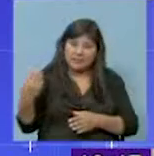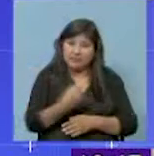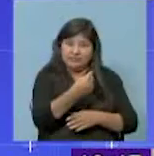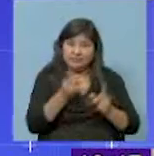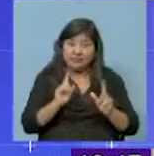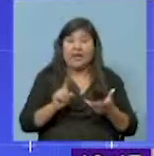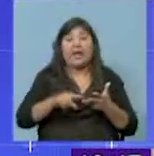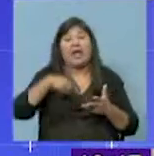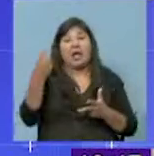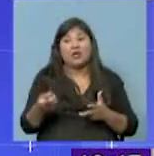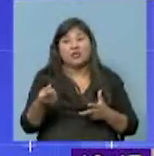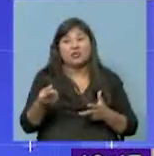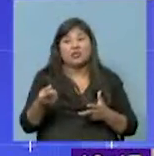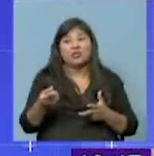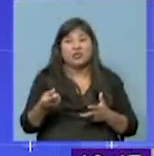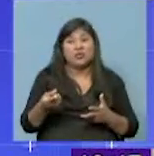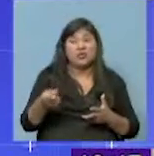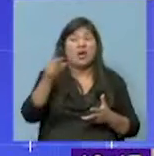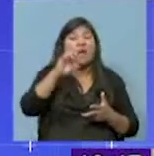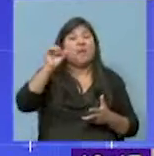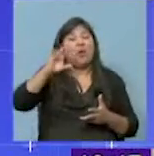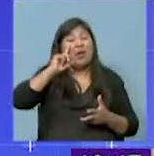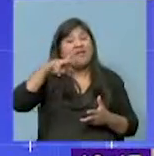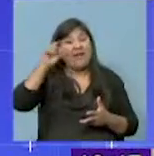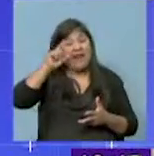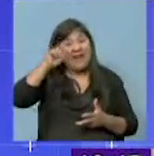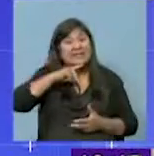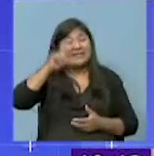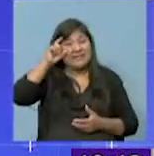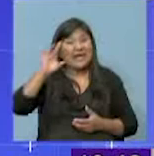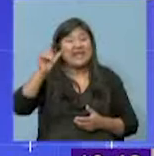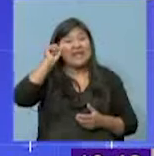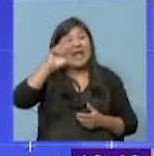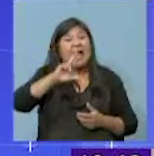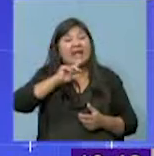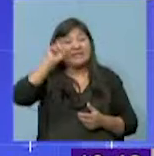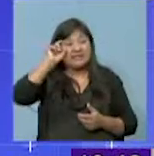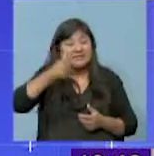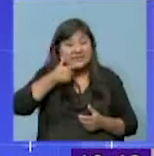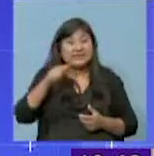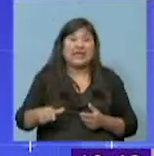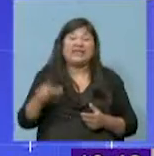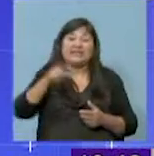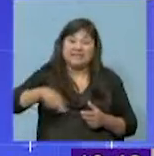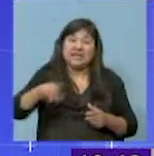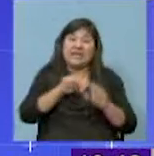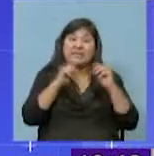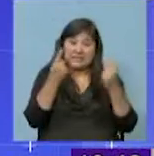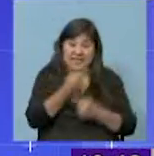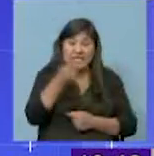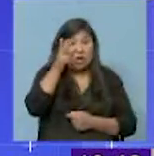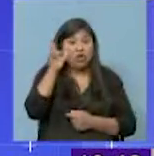de Arte, profesor Luis Alberto Martínez, tiene una vacante de 180. Esto es en cuanto a nuestra